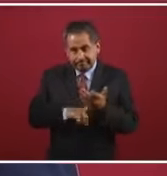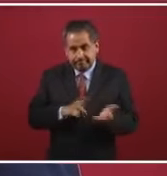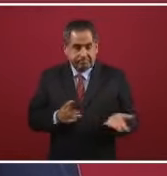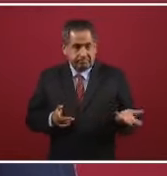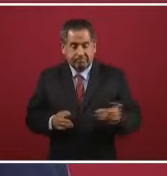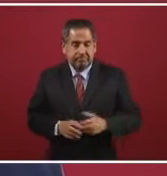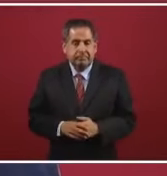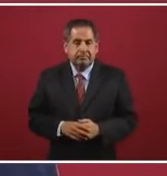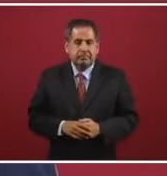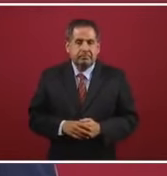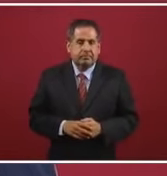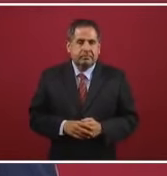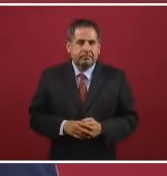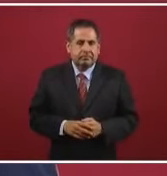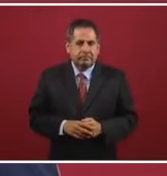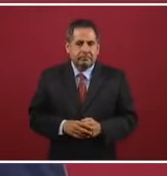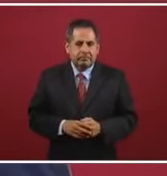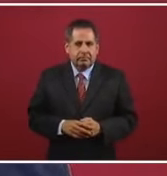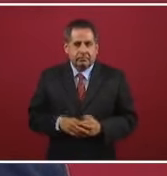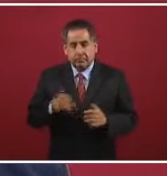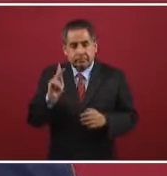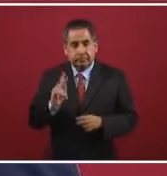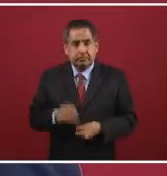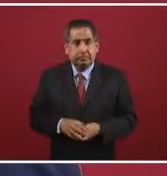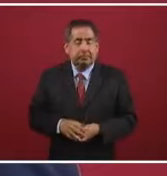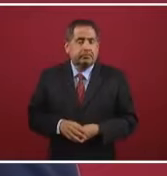tipo de facturas. Pero